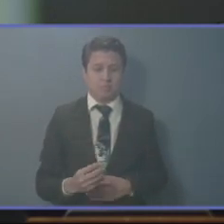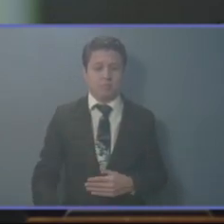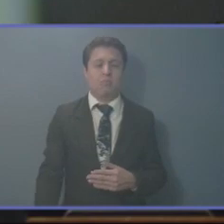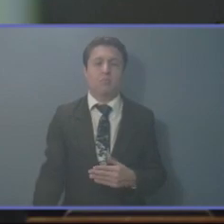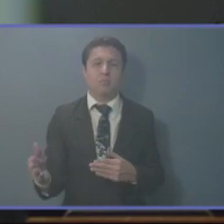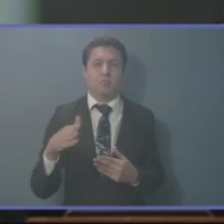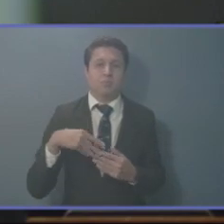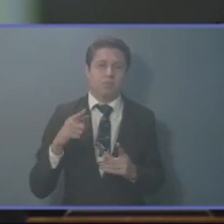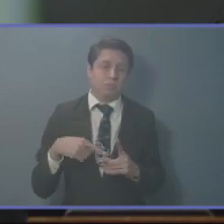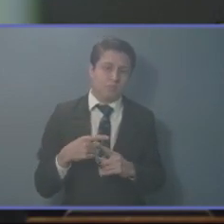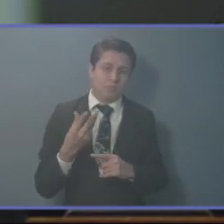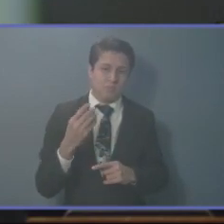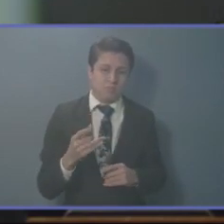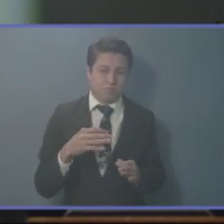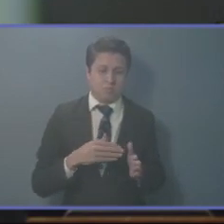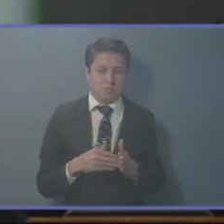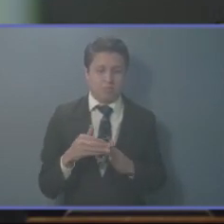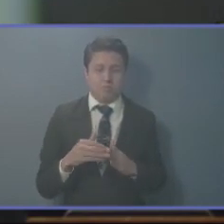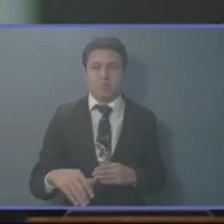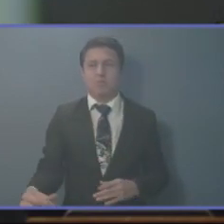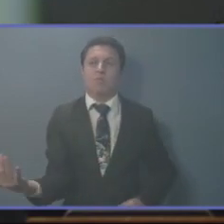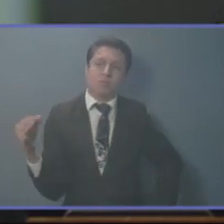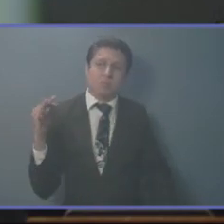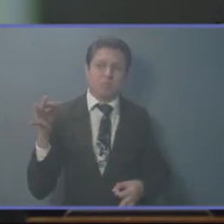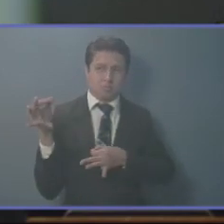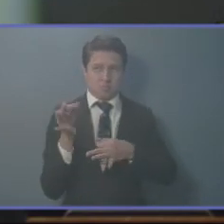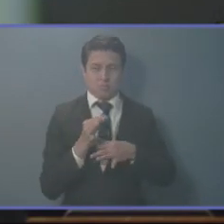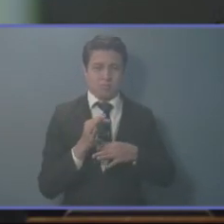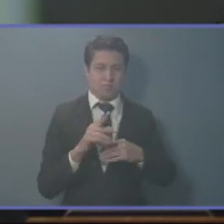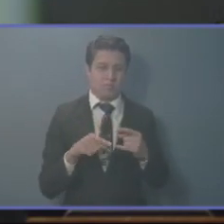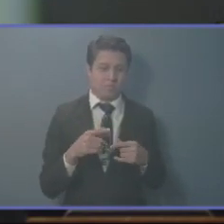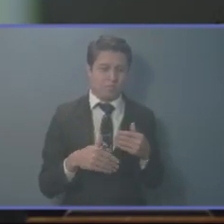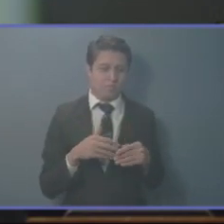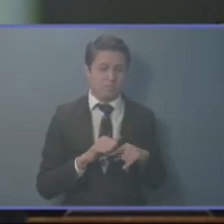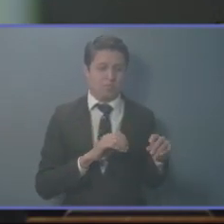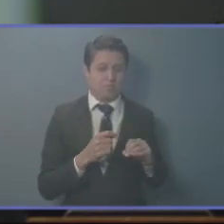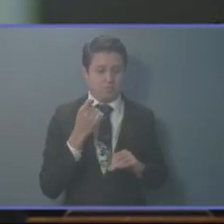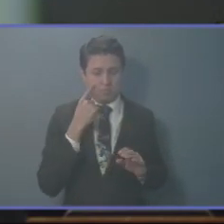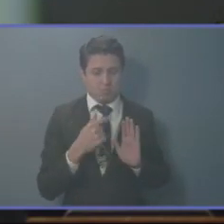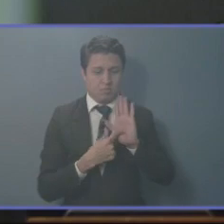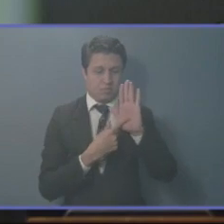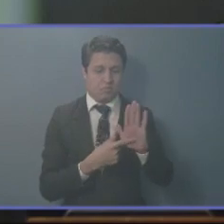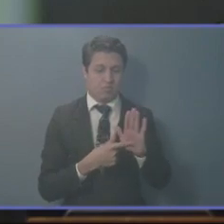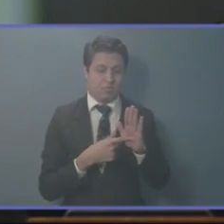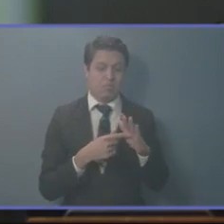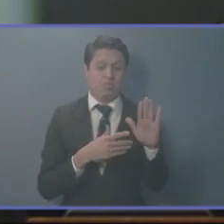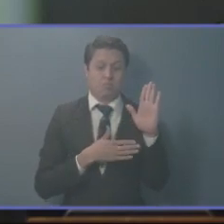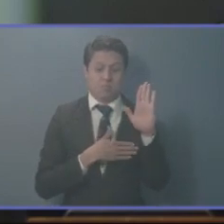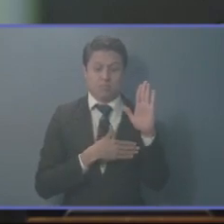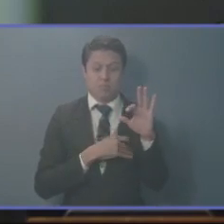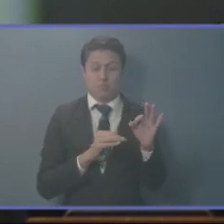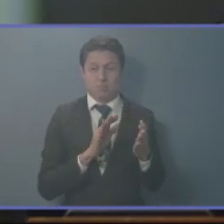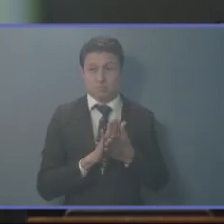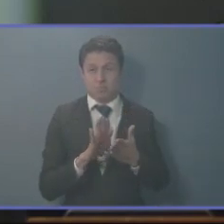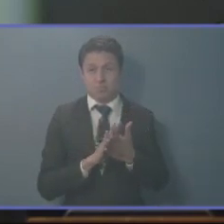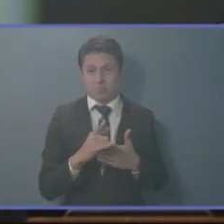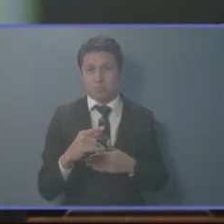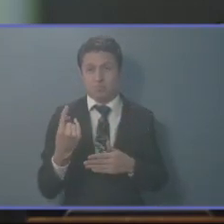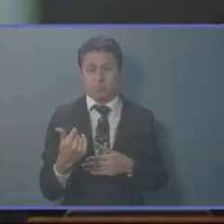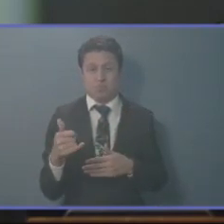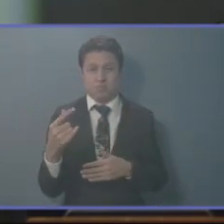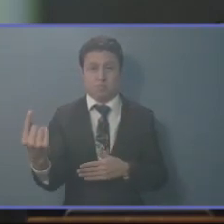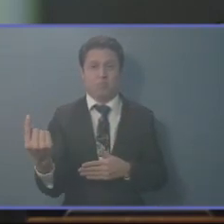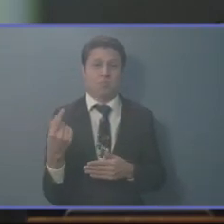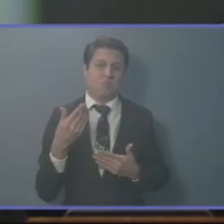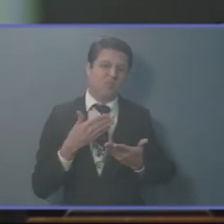posteriores a la fecha en que recibieron el desembolso, debiendo conservar y presentar los comprobantes de pago cuando sea requerido ante